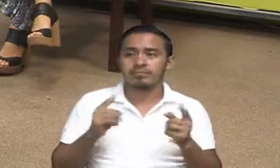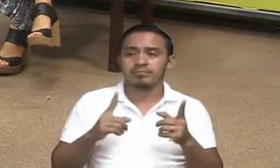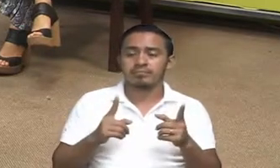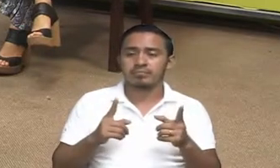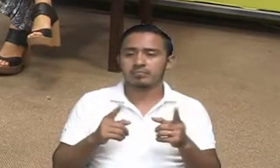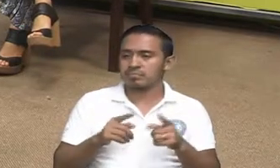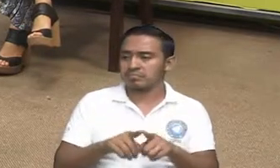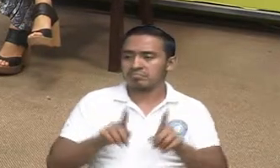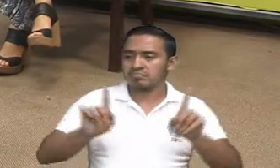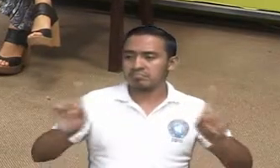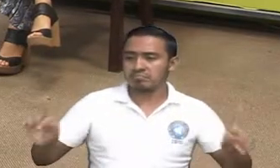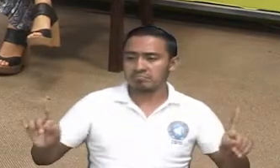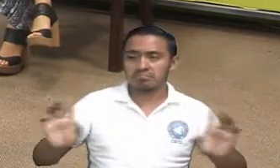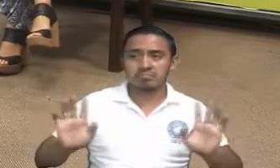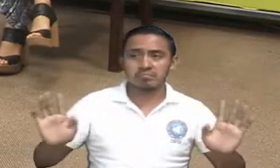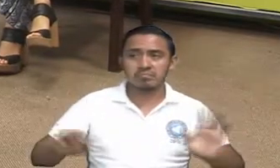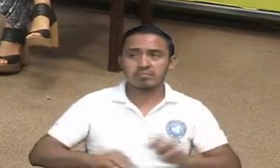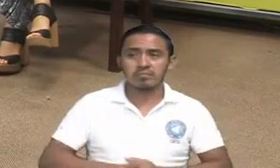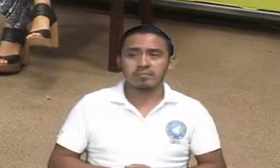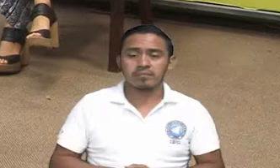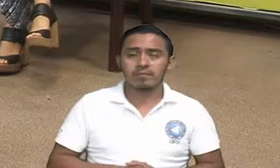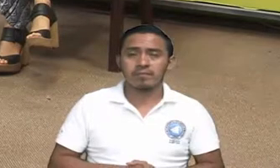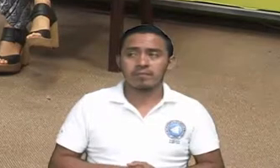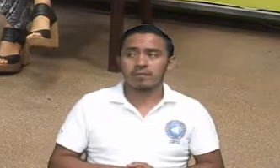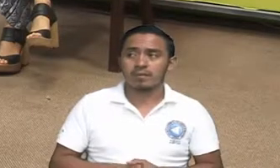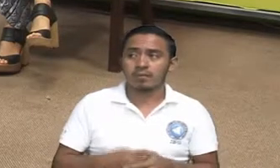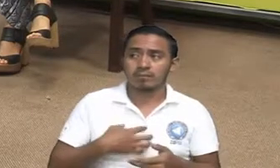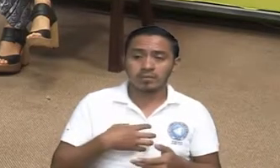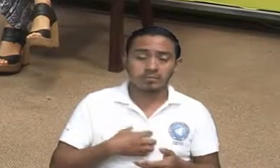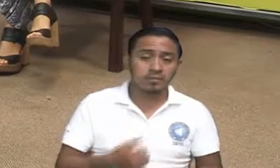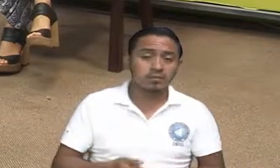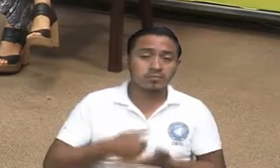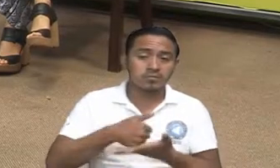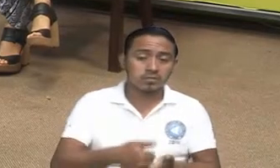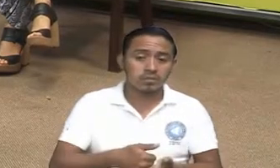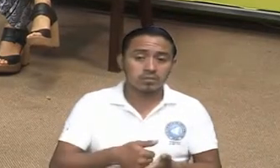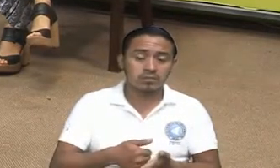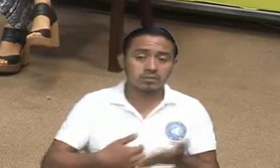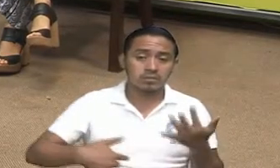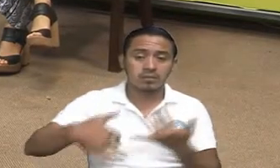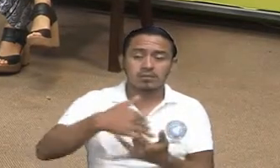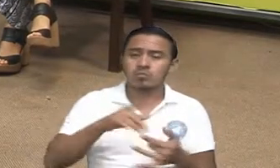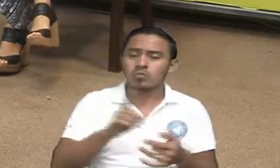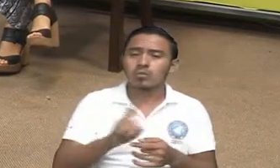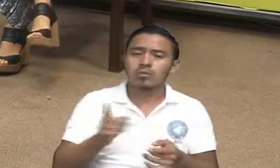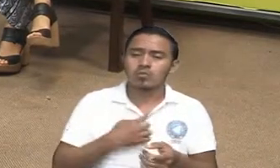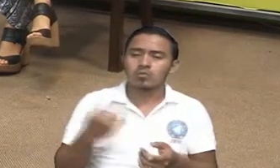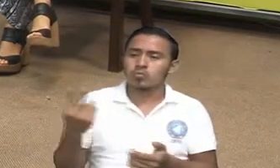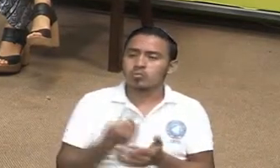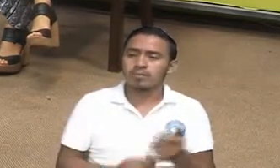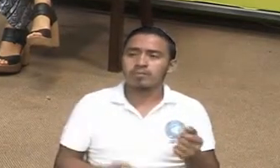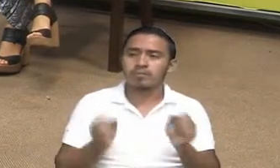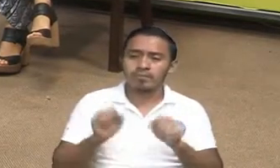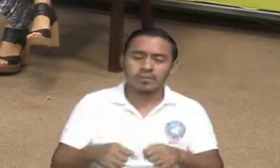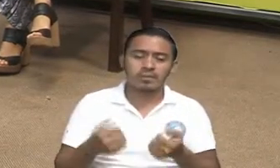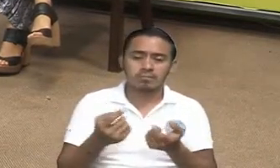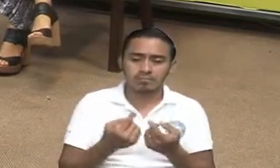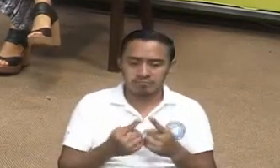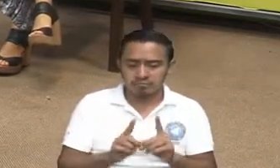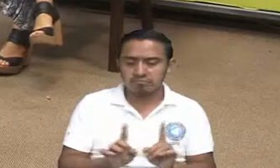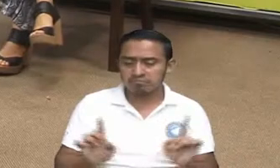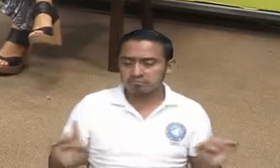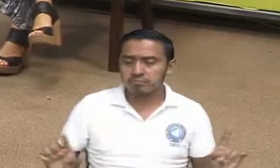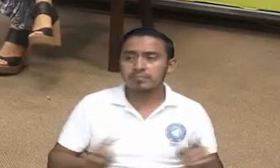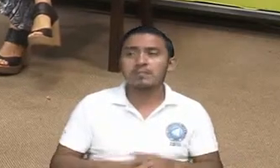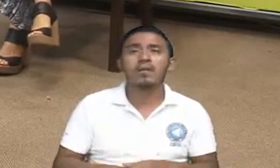se separaron. No necesariamente era para salvar la relación, sino para que de manera saludable, ¿verdad?, se pudiera hacer esta ruptura. Pero